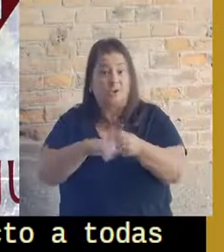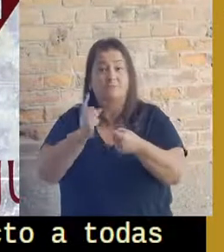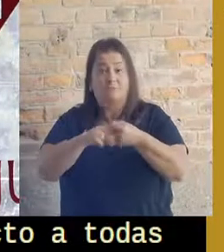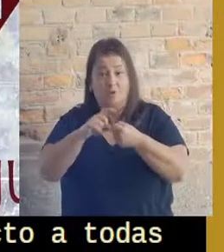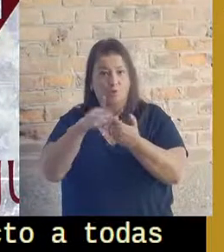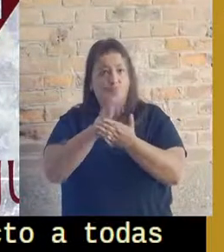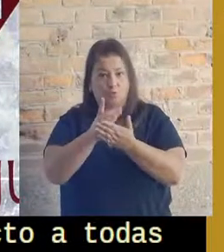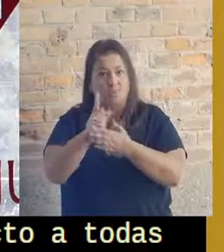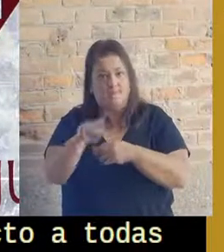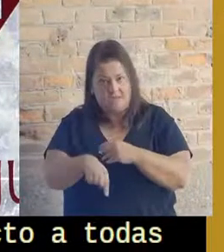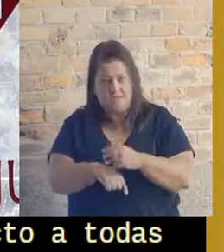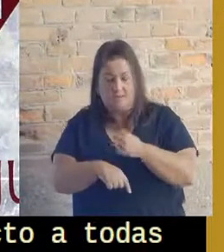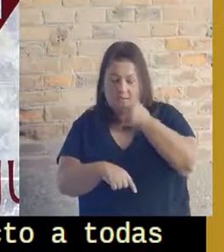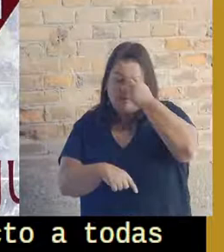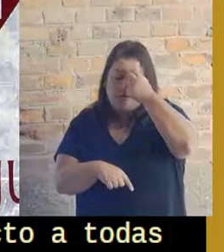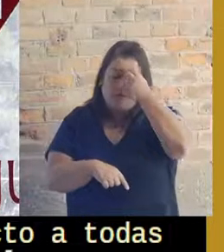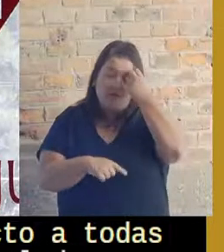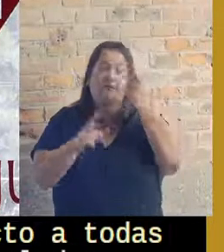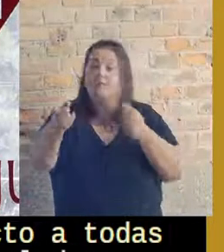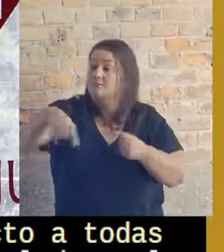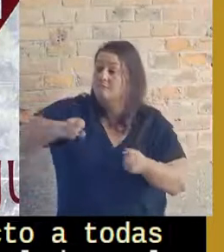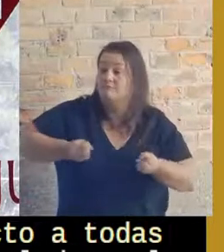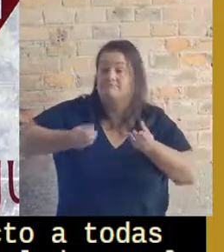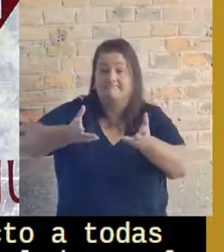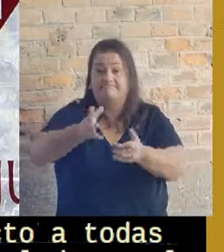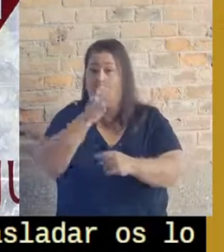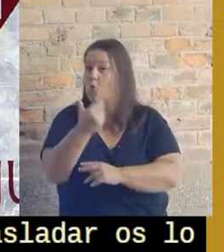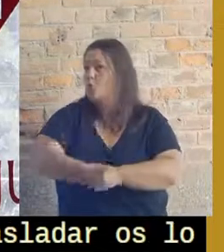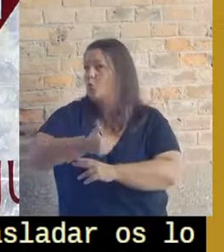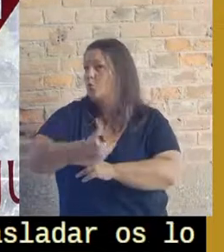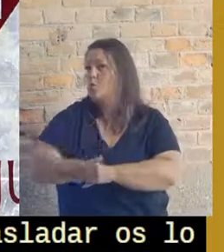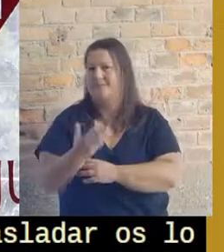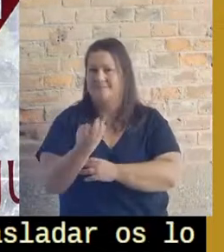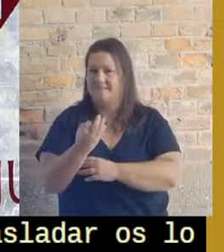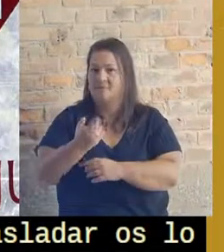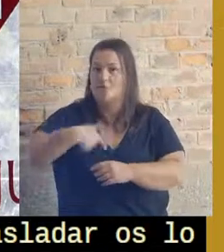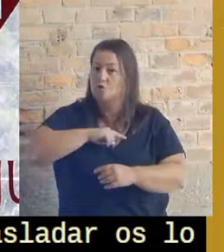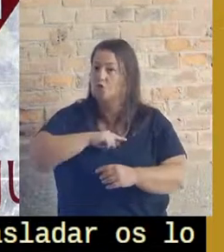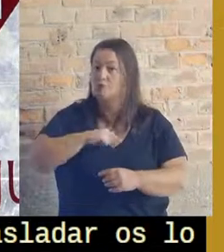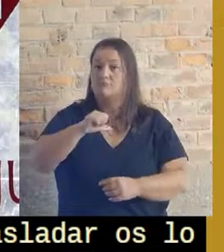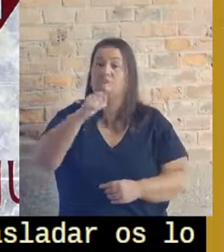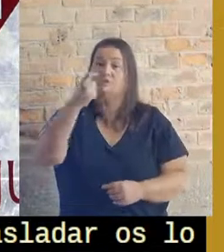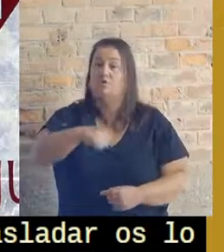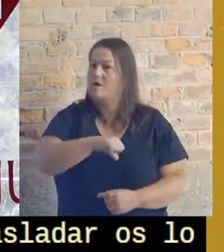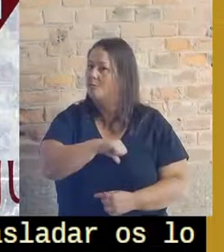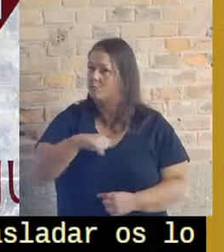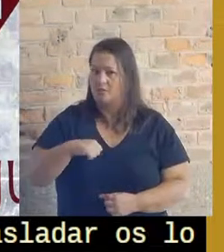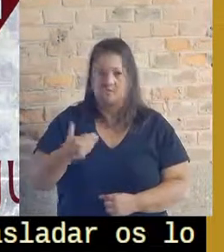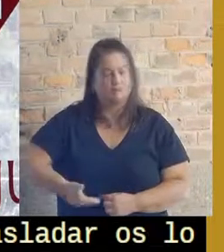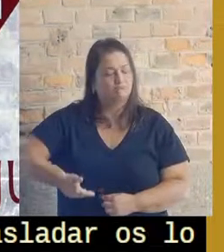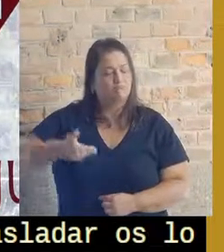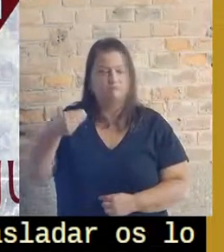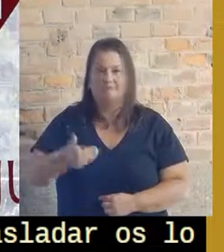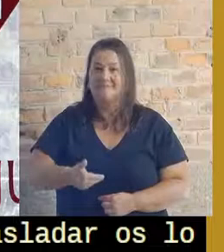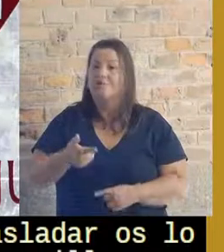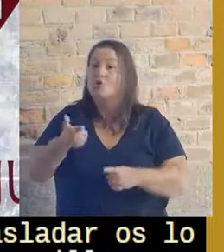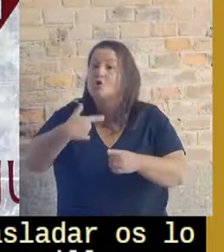el curso trasladar lo importante que somos como personas y como agentes